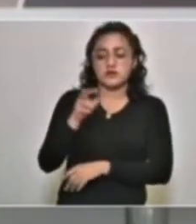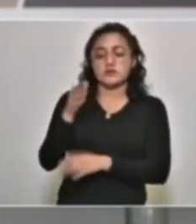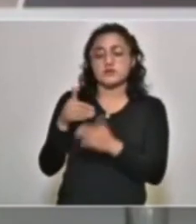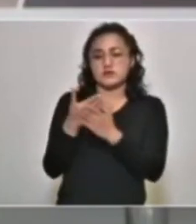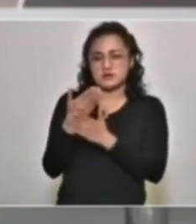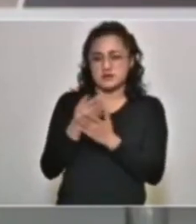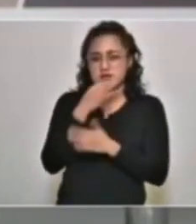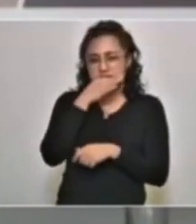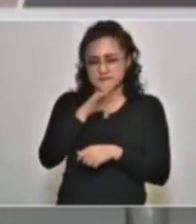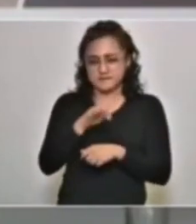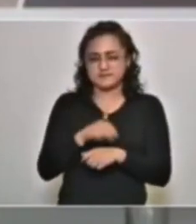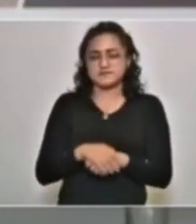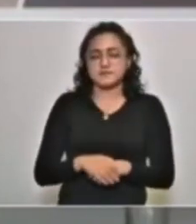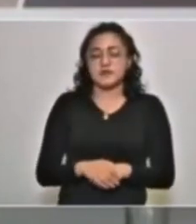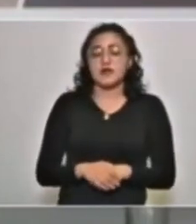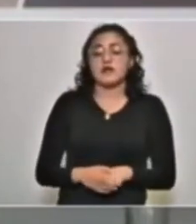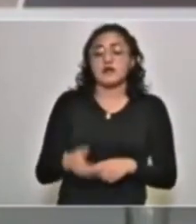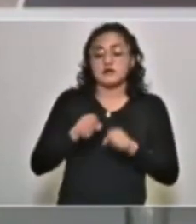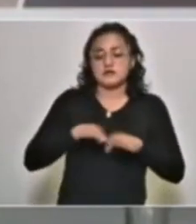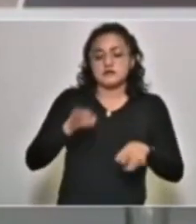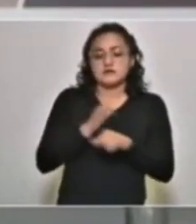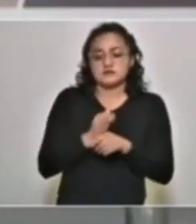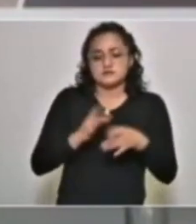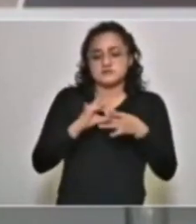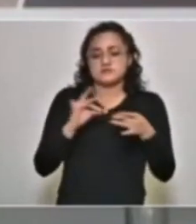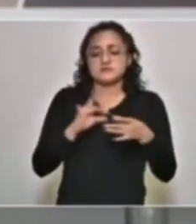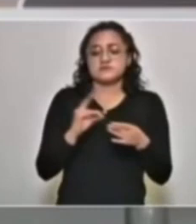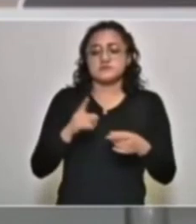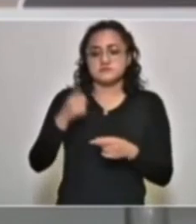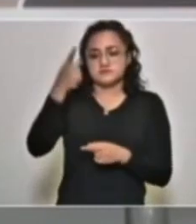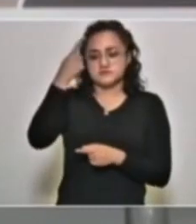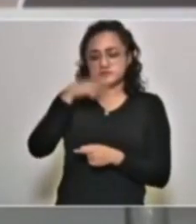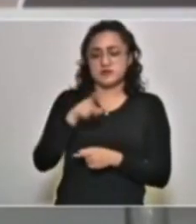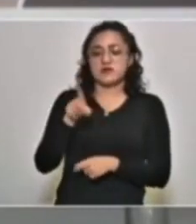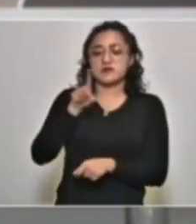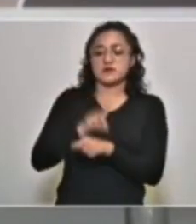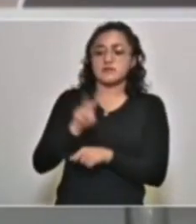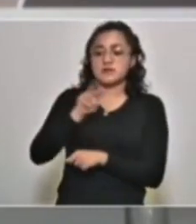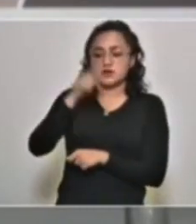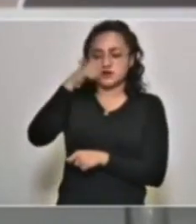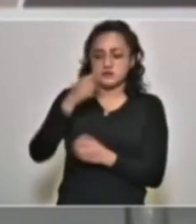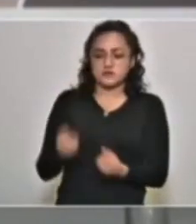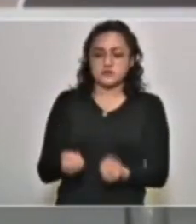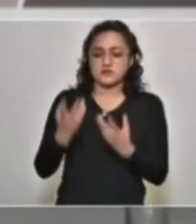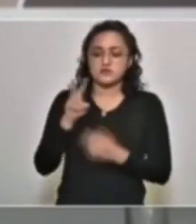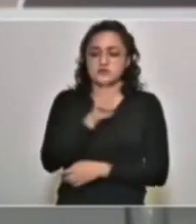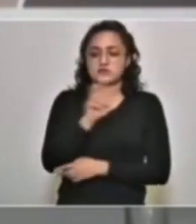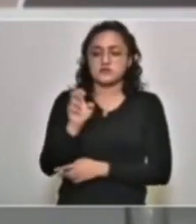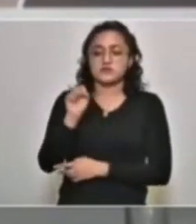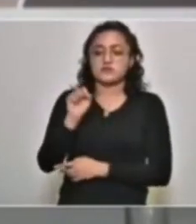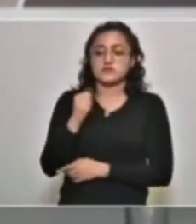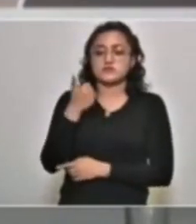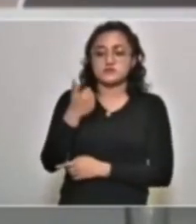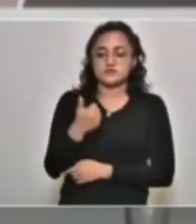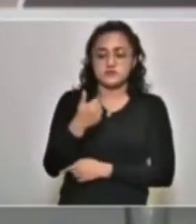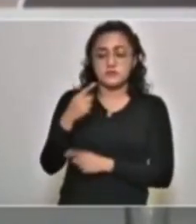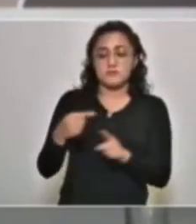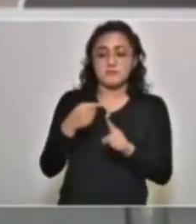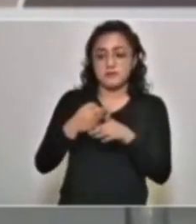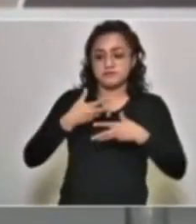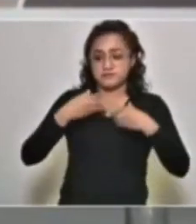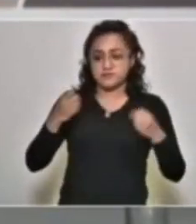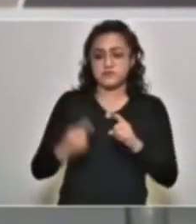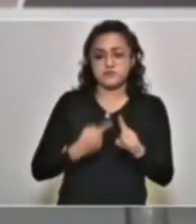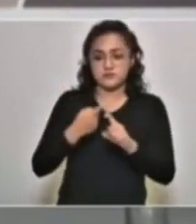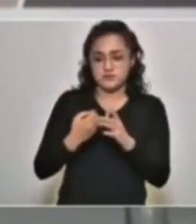la mañana están distribuidos de la siguiente manera a corte del viernes por la noche 266 nuevos